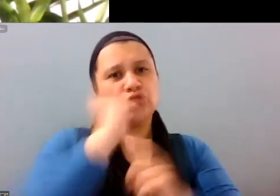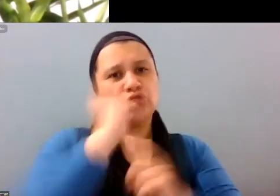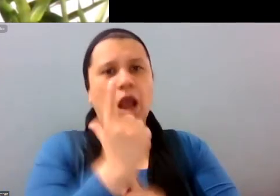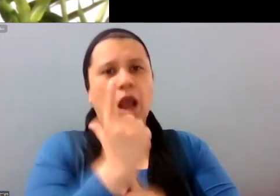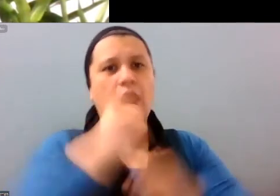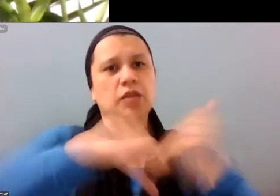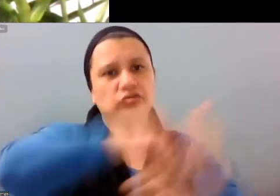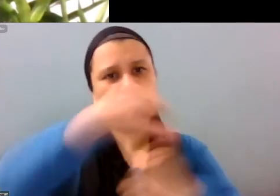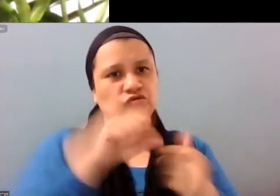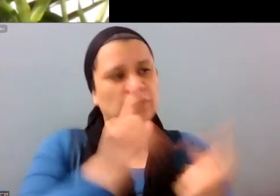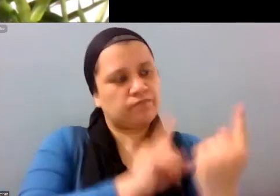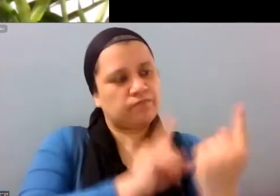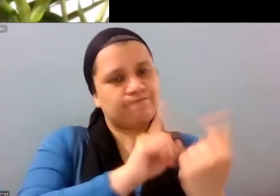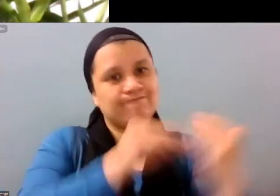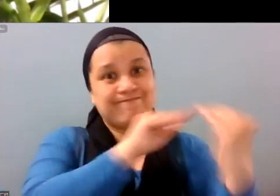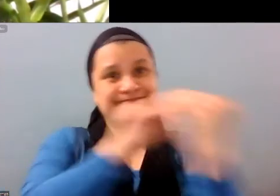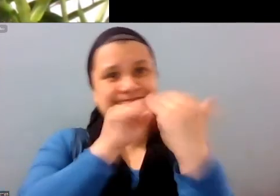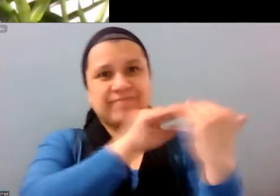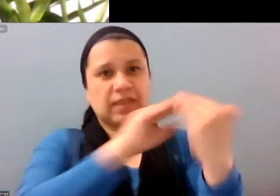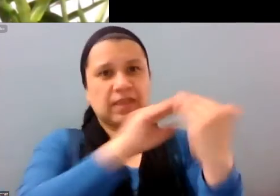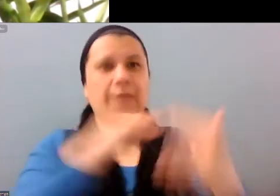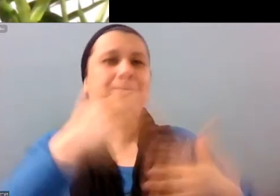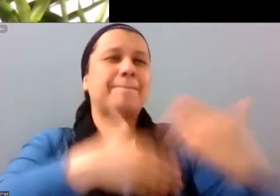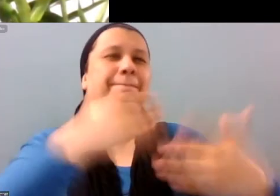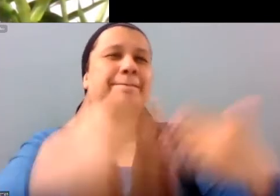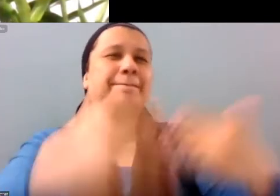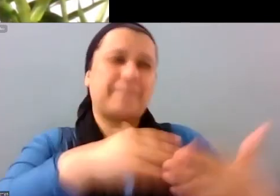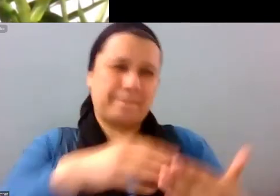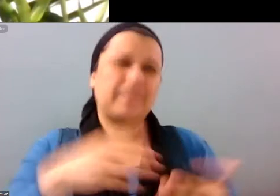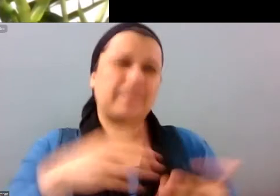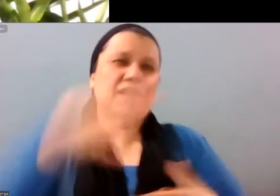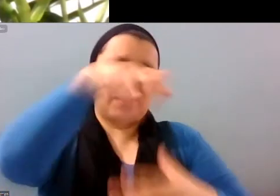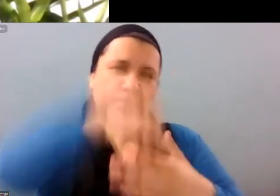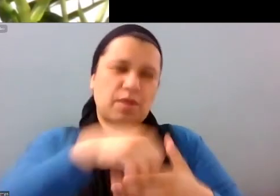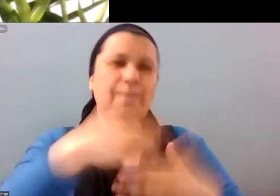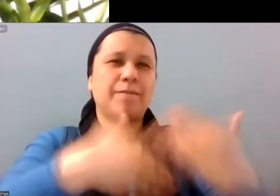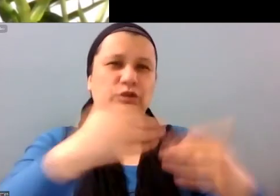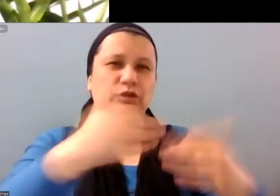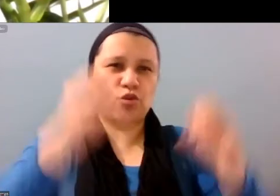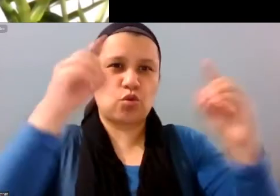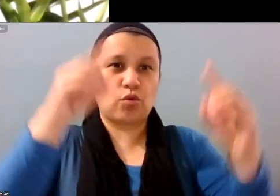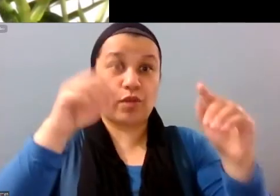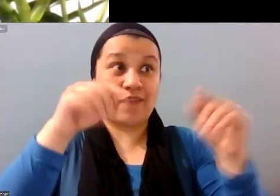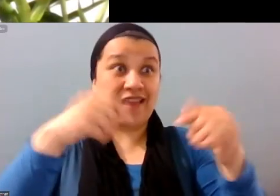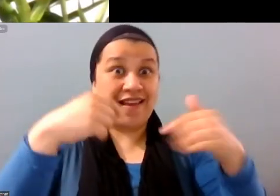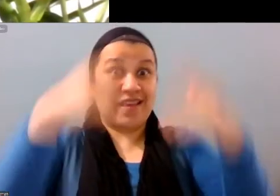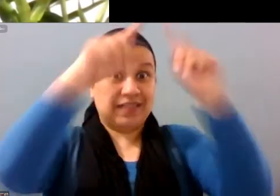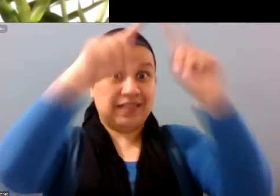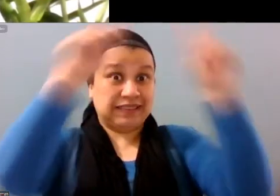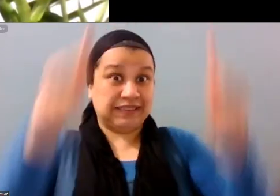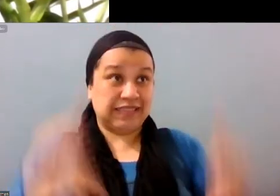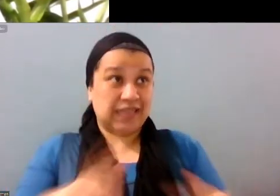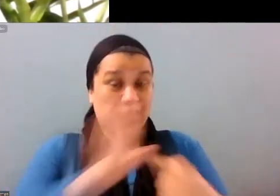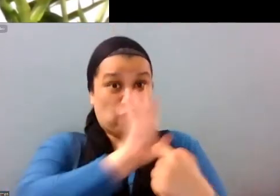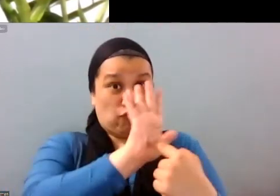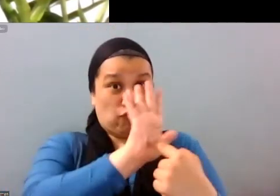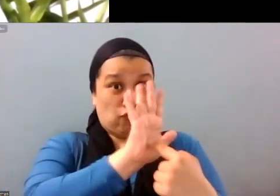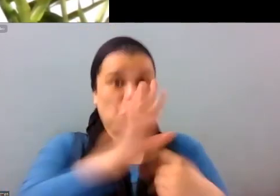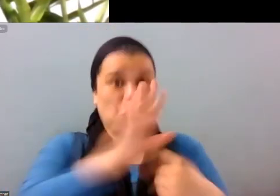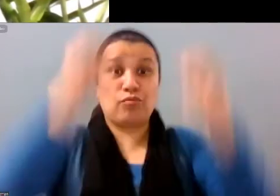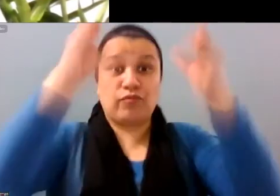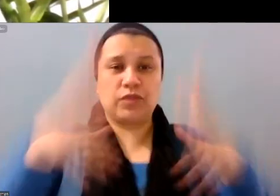porque es también parte de su proceso educativo y la figura del docente también contribuye bastante pues